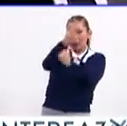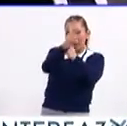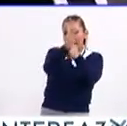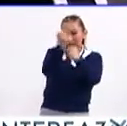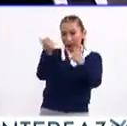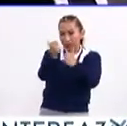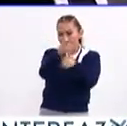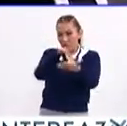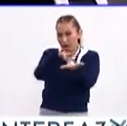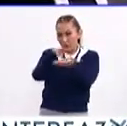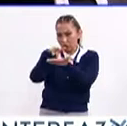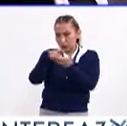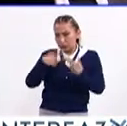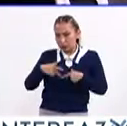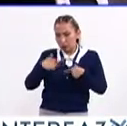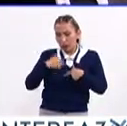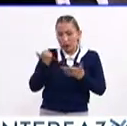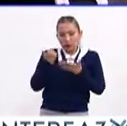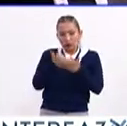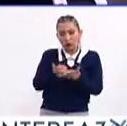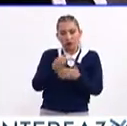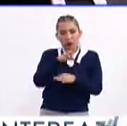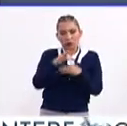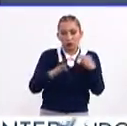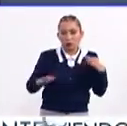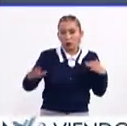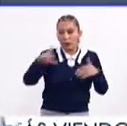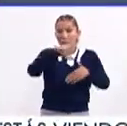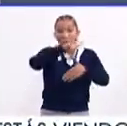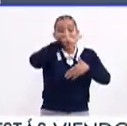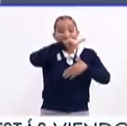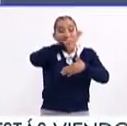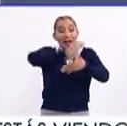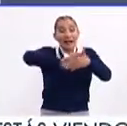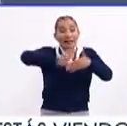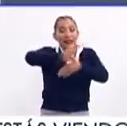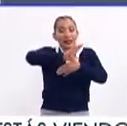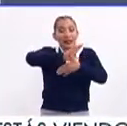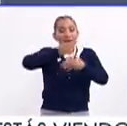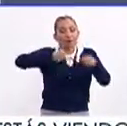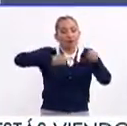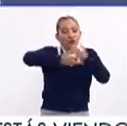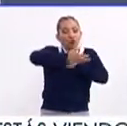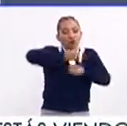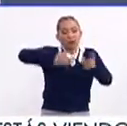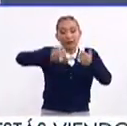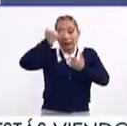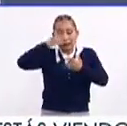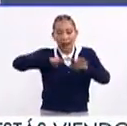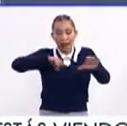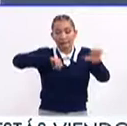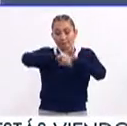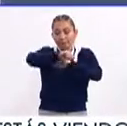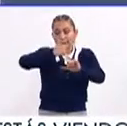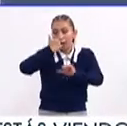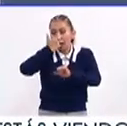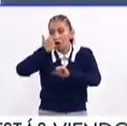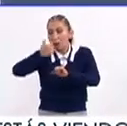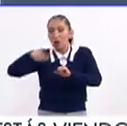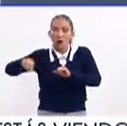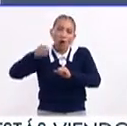justo afecten, beneficien a toda América Latina, el intercambio, la idea es que haya